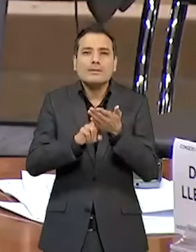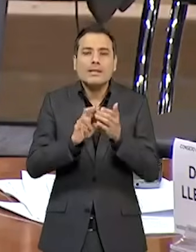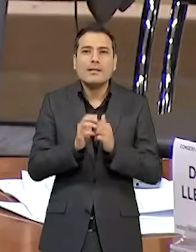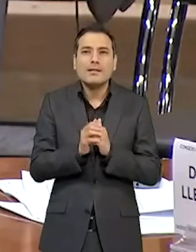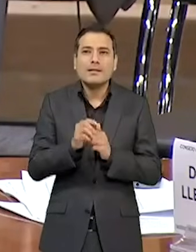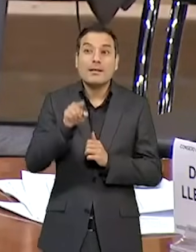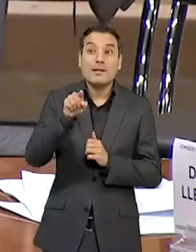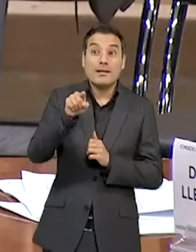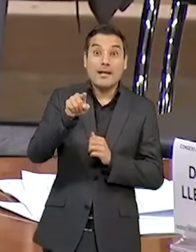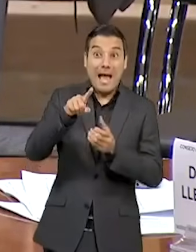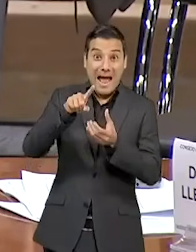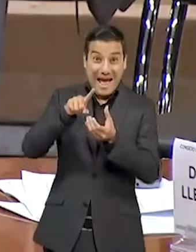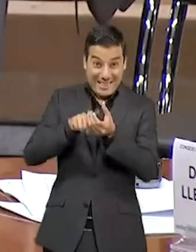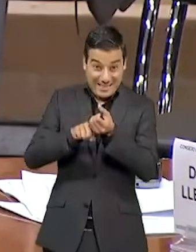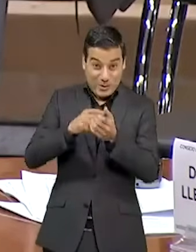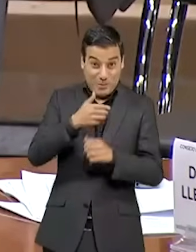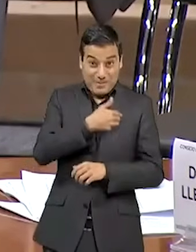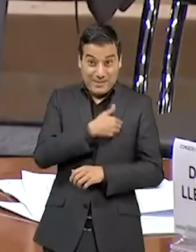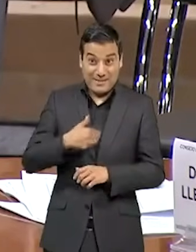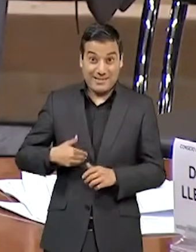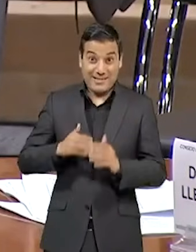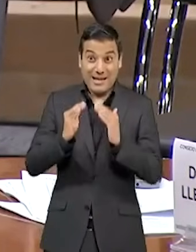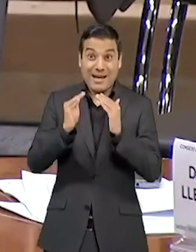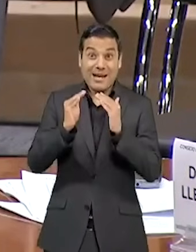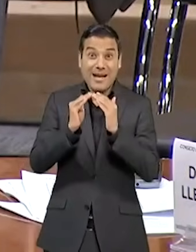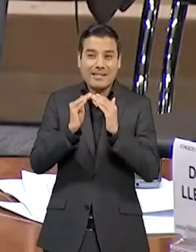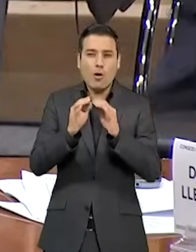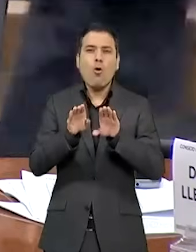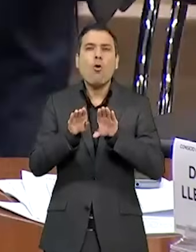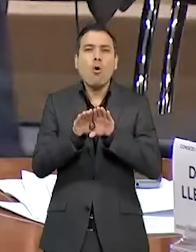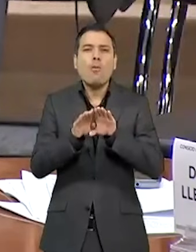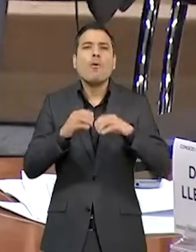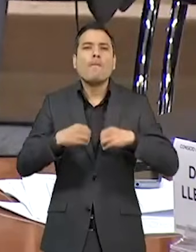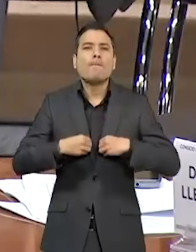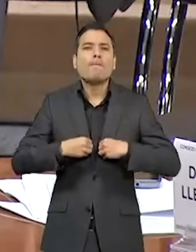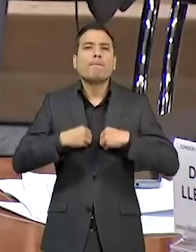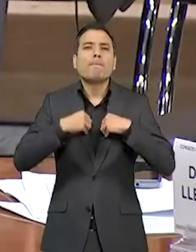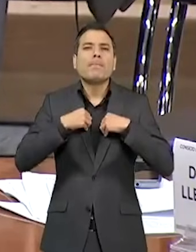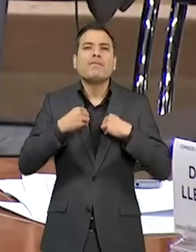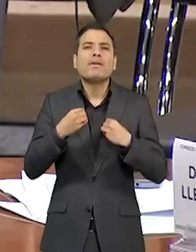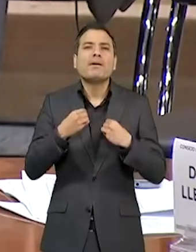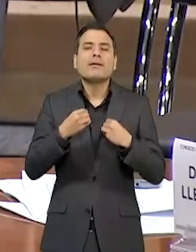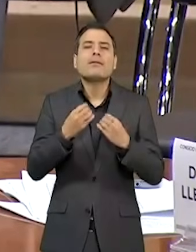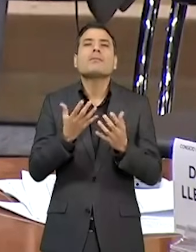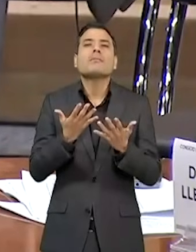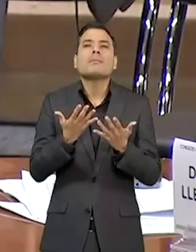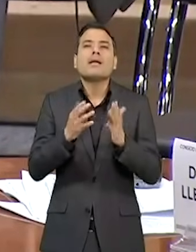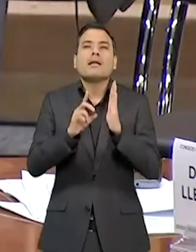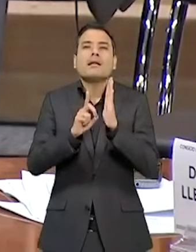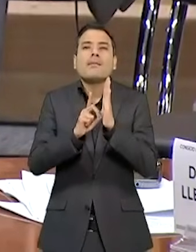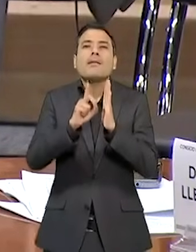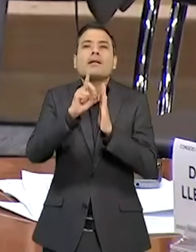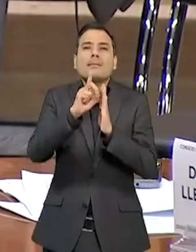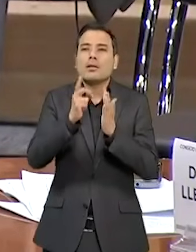parte, cuántos metros cuadrados ocupa del Palacio Nacional para vivir?